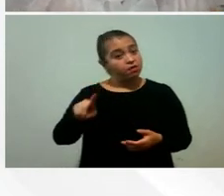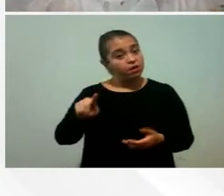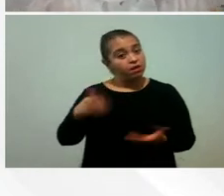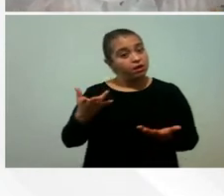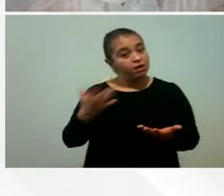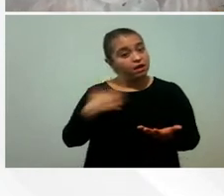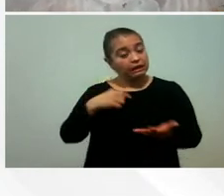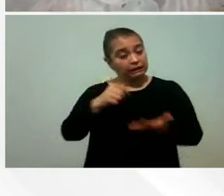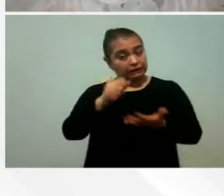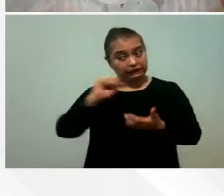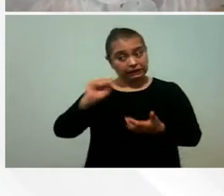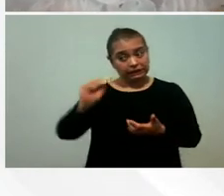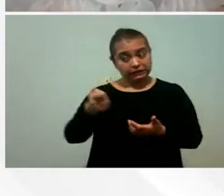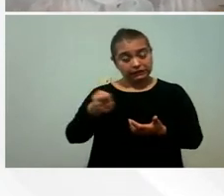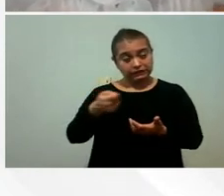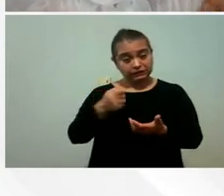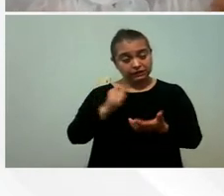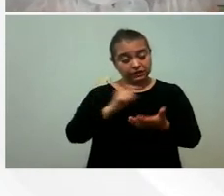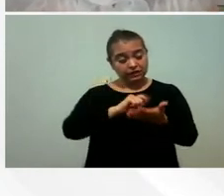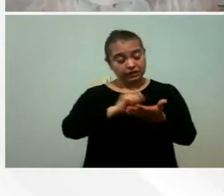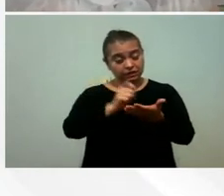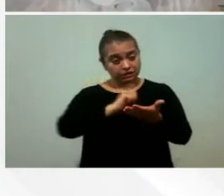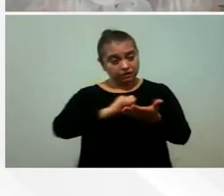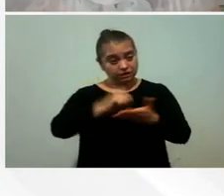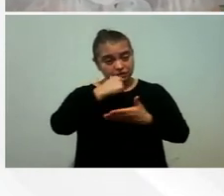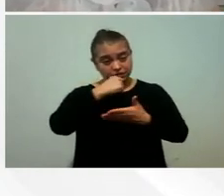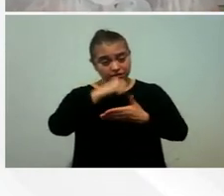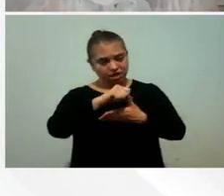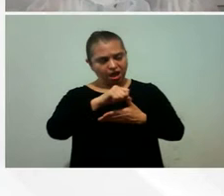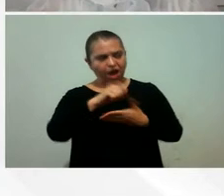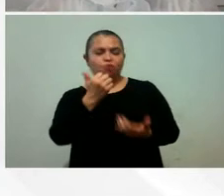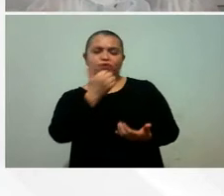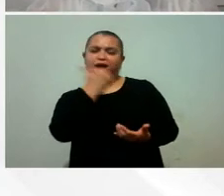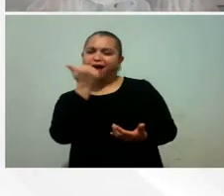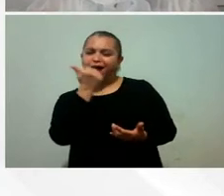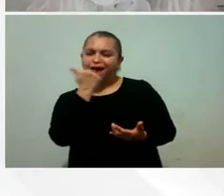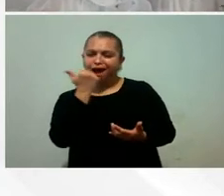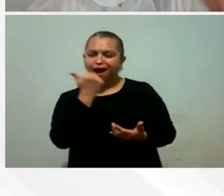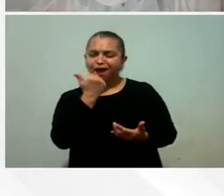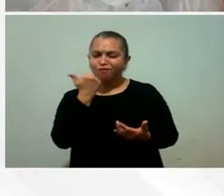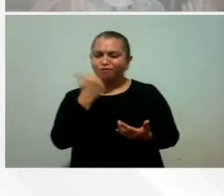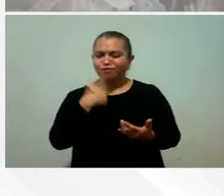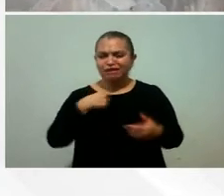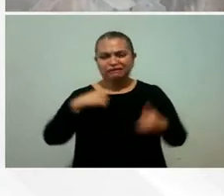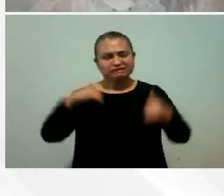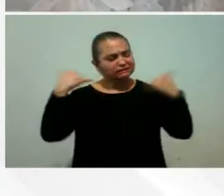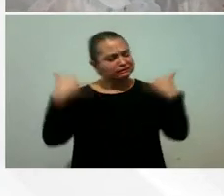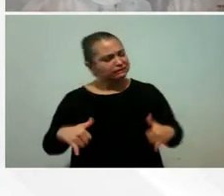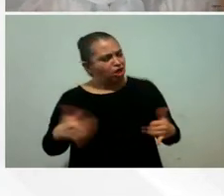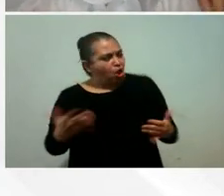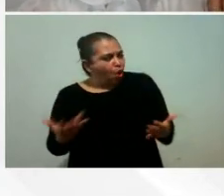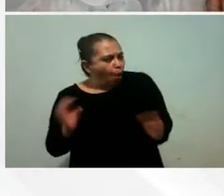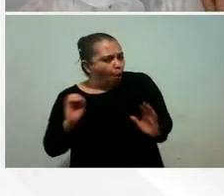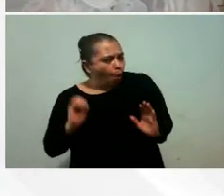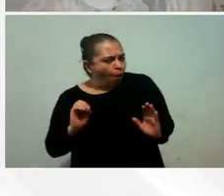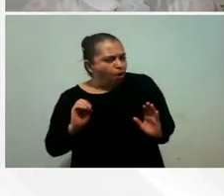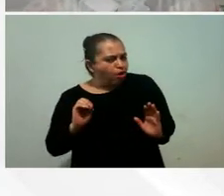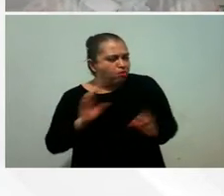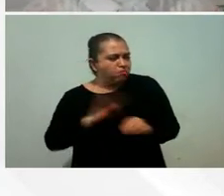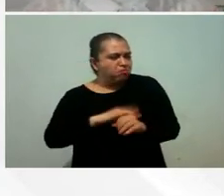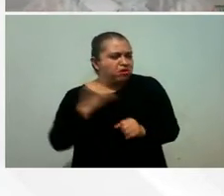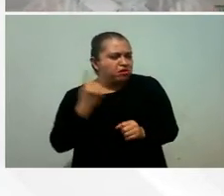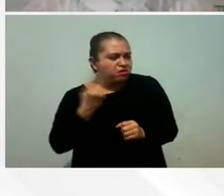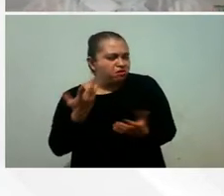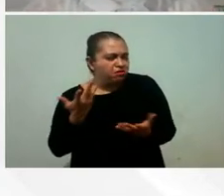carta estuviese dedicada a algún estudiante que te ha inspirado. ¿Y por qué no? Algún estudiante que te haya